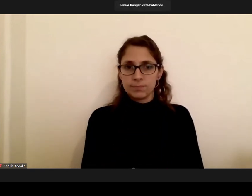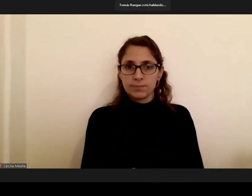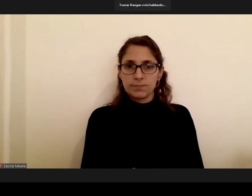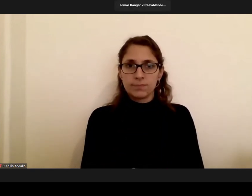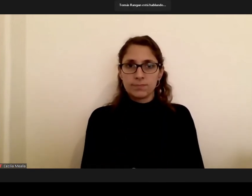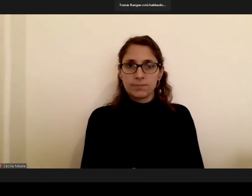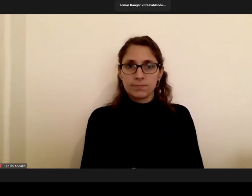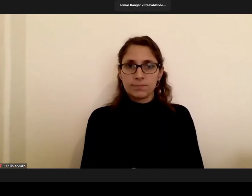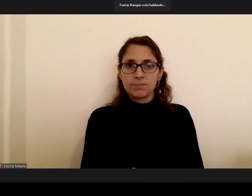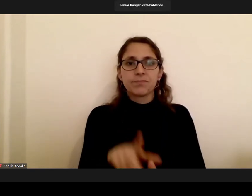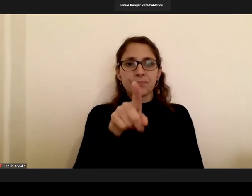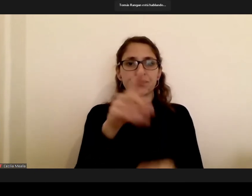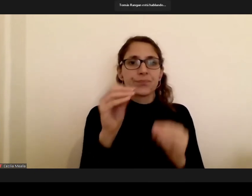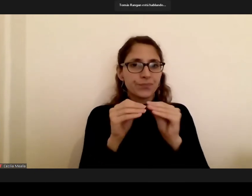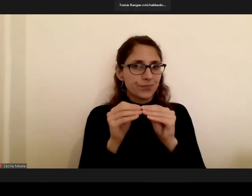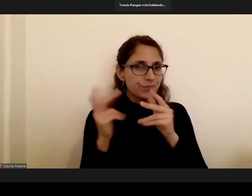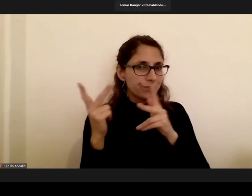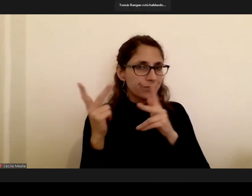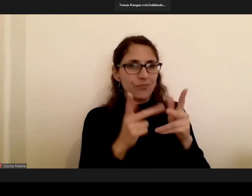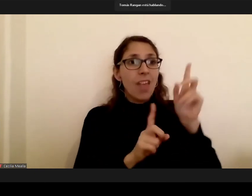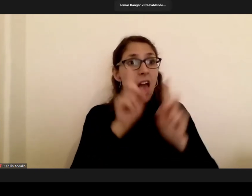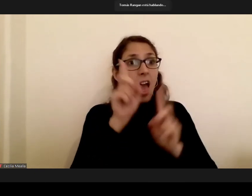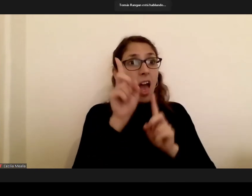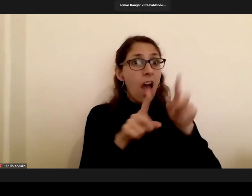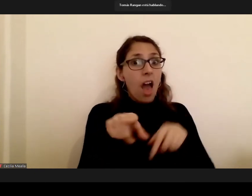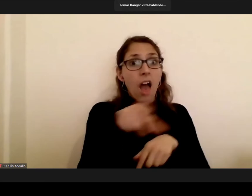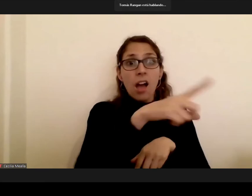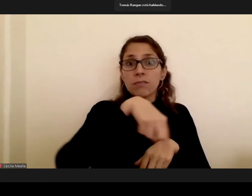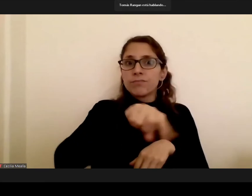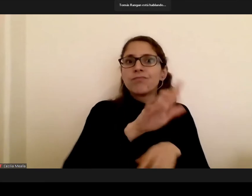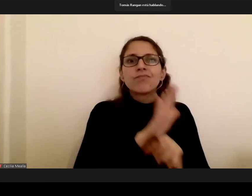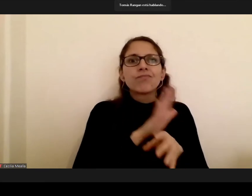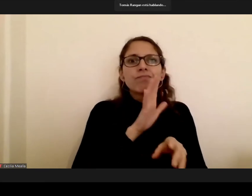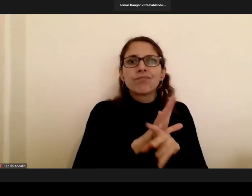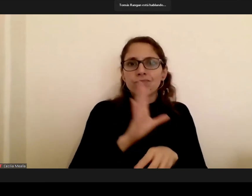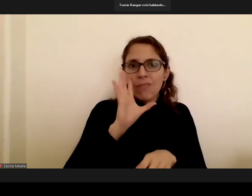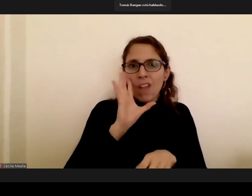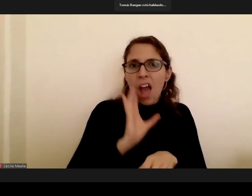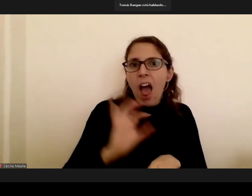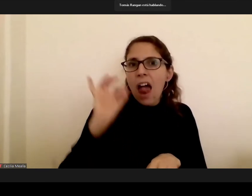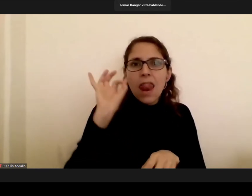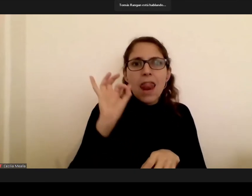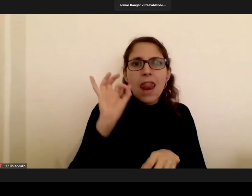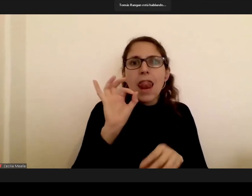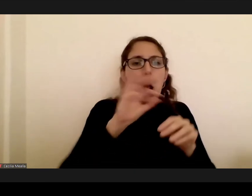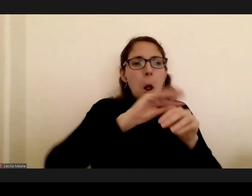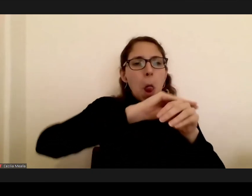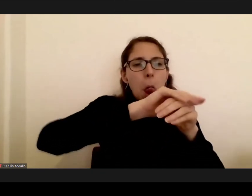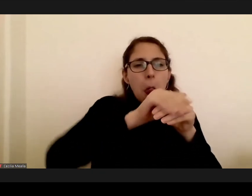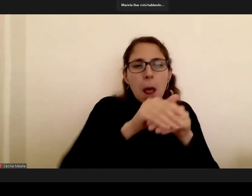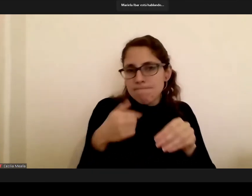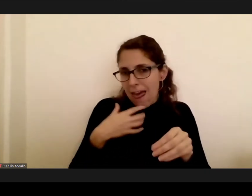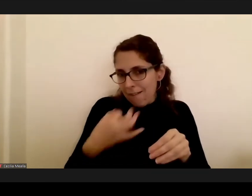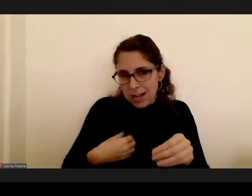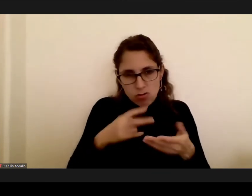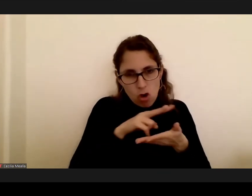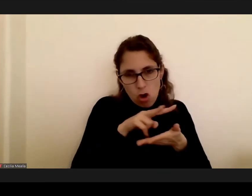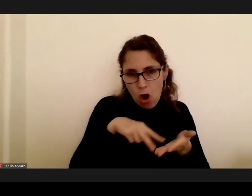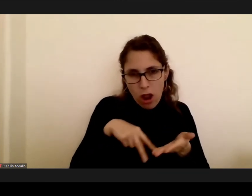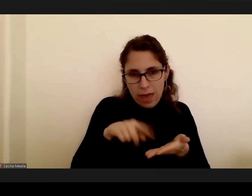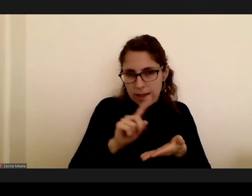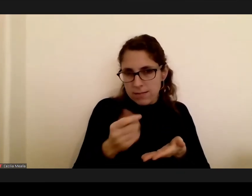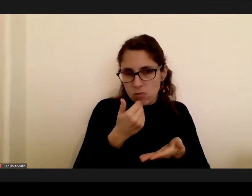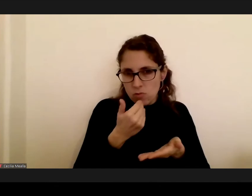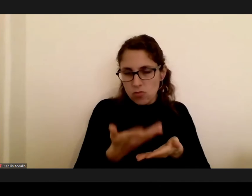Hay algunos como que están recubiertos de algo. No sabría decir qué es porque no leí mucho antes de la clase. O sea, Bueno, como que tiene una eso,